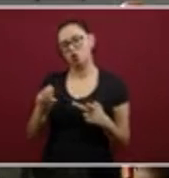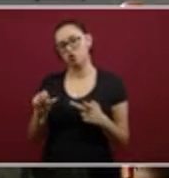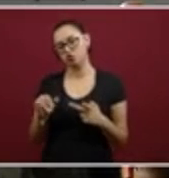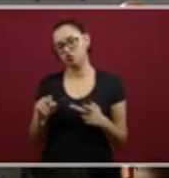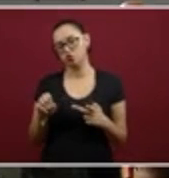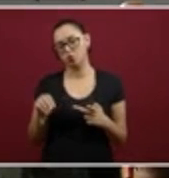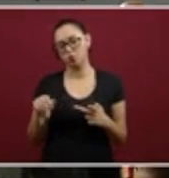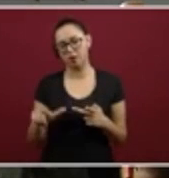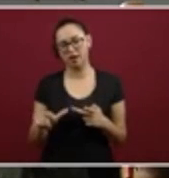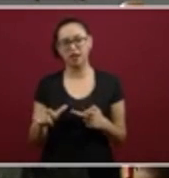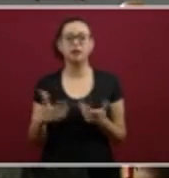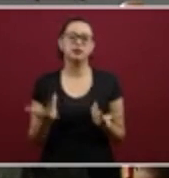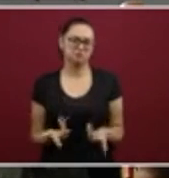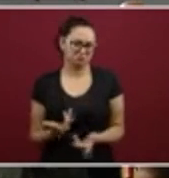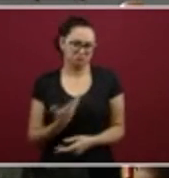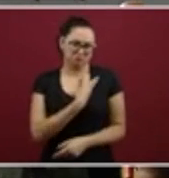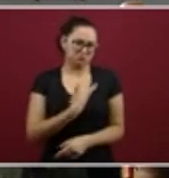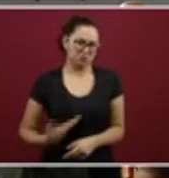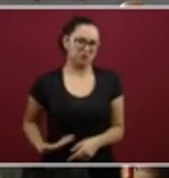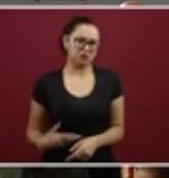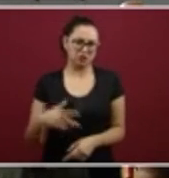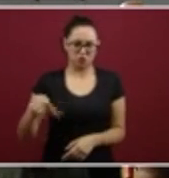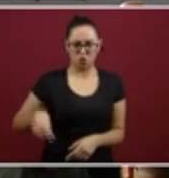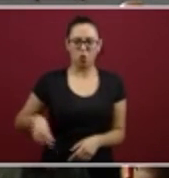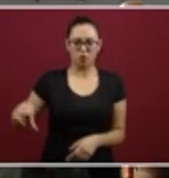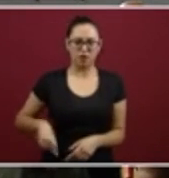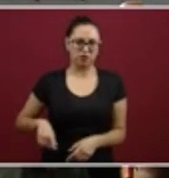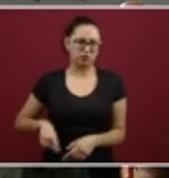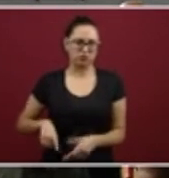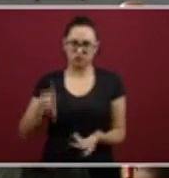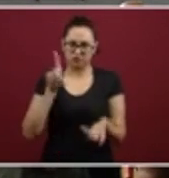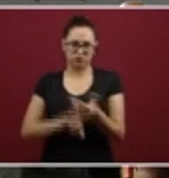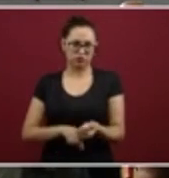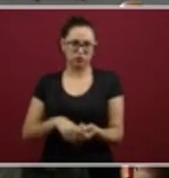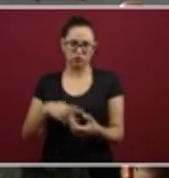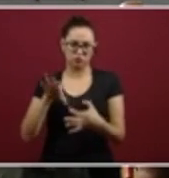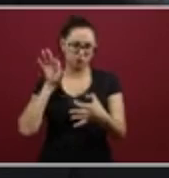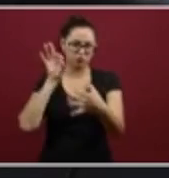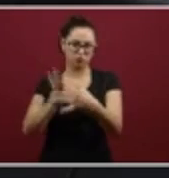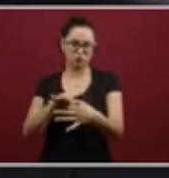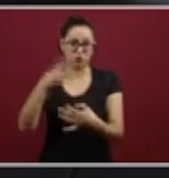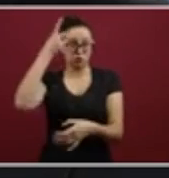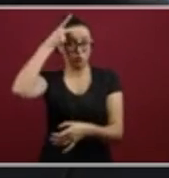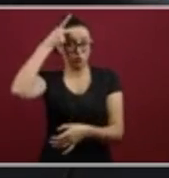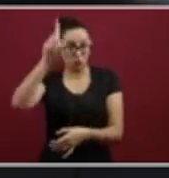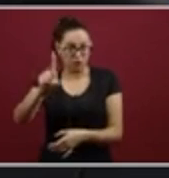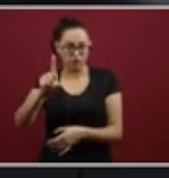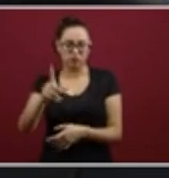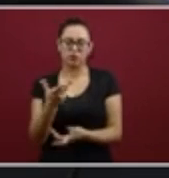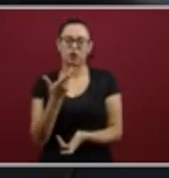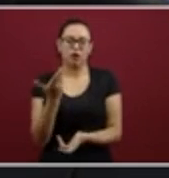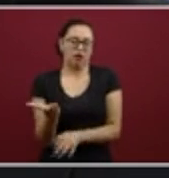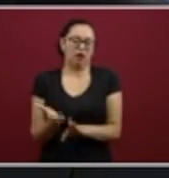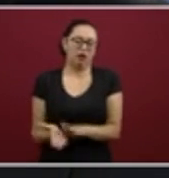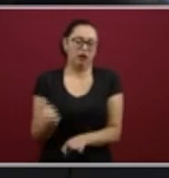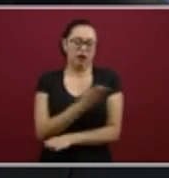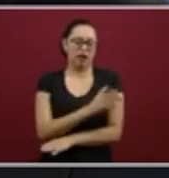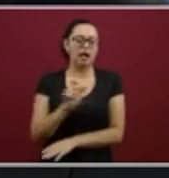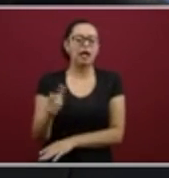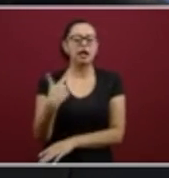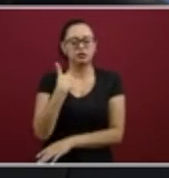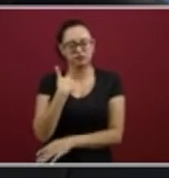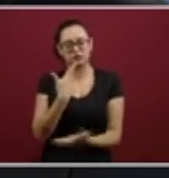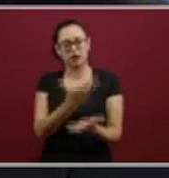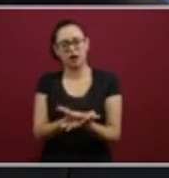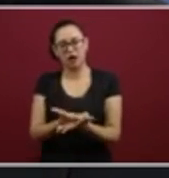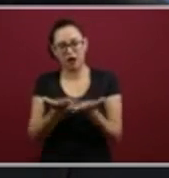presidencia de la República, o que tiene actualmente, pero que ya van a ser igual, van a tener un destino, que es la sociedad, que es